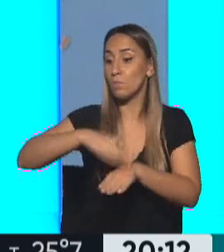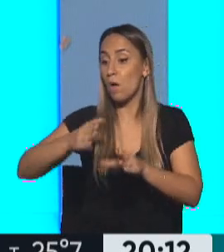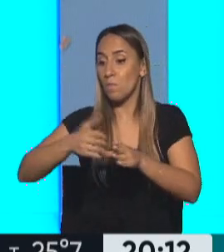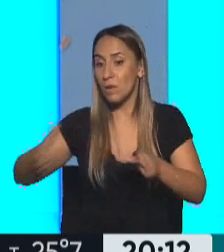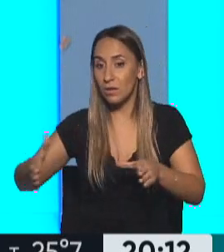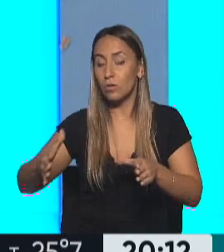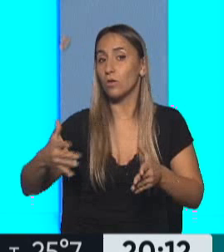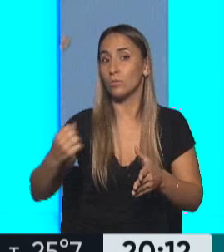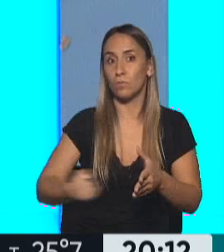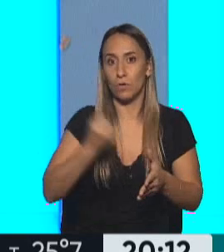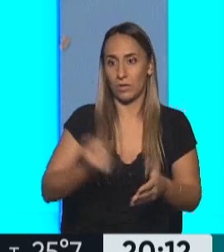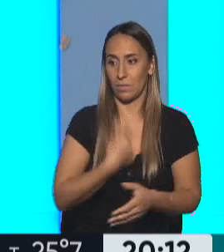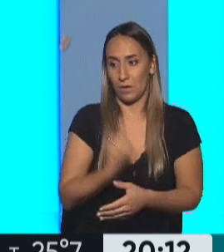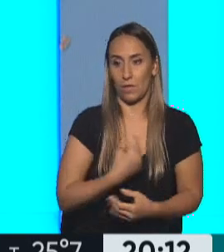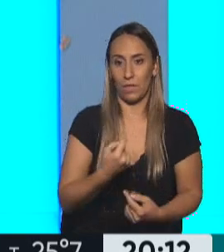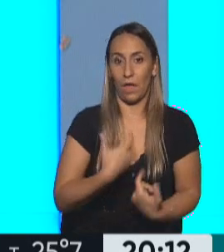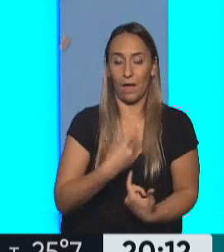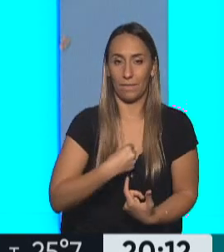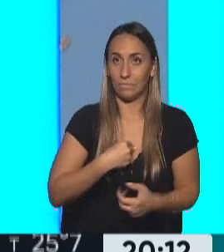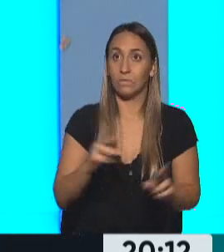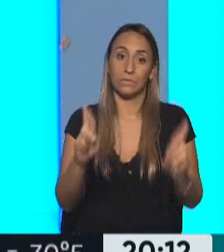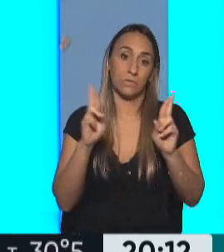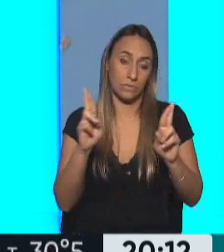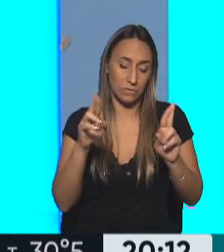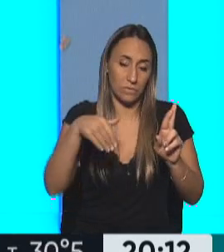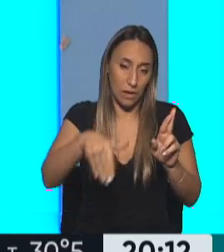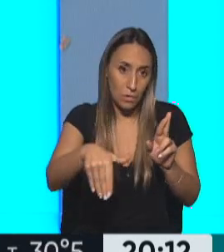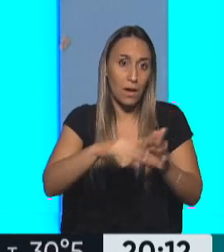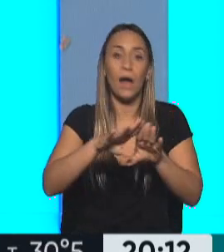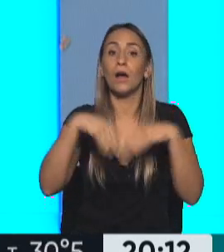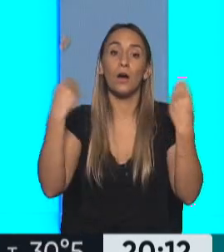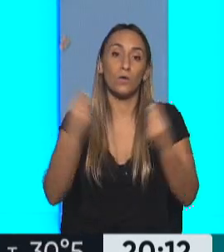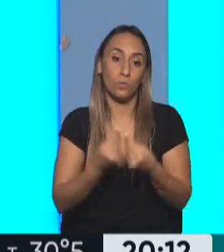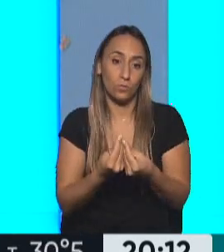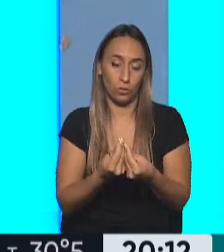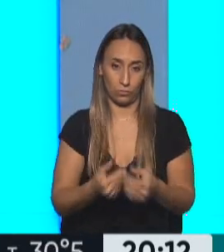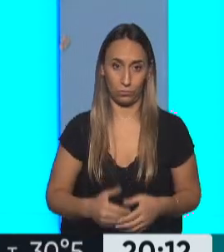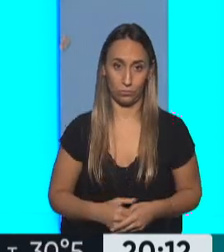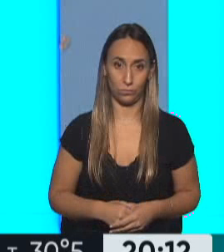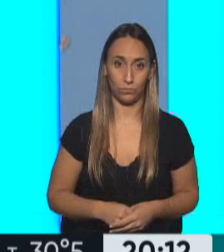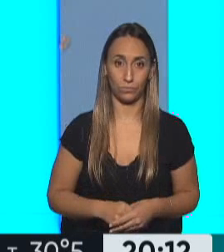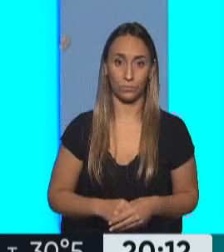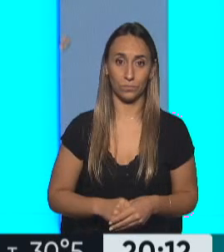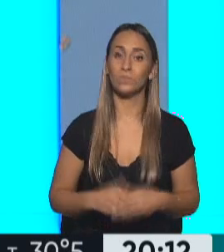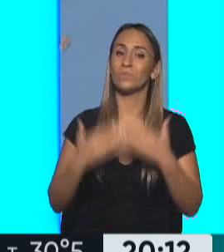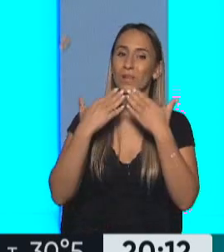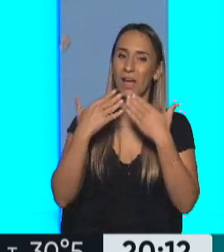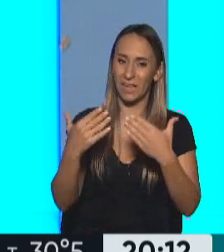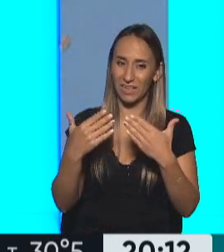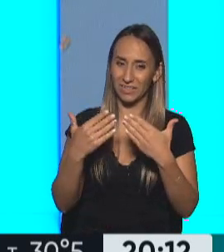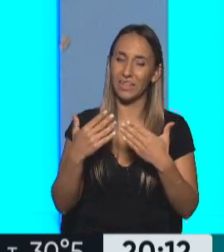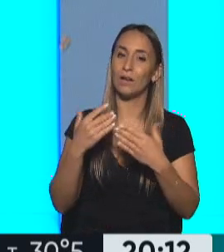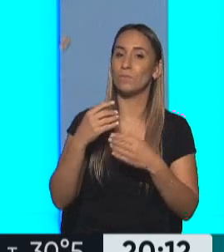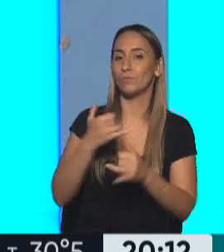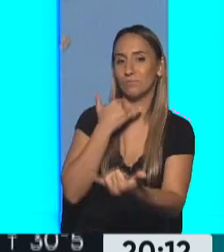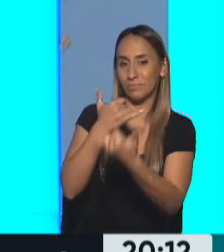para Thelma, que le da esperanza de que vamos a llegar a una conclusión y no tarde tanto. Bien. Carla, te agradecemos mucho esta